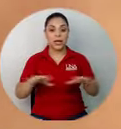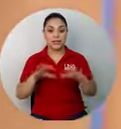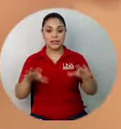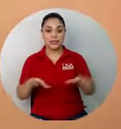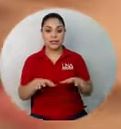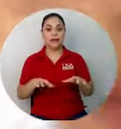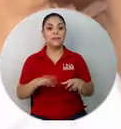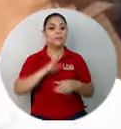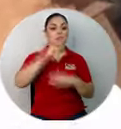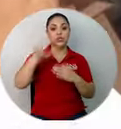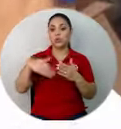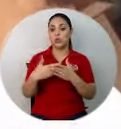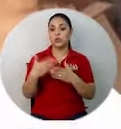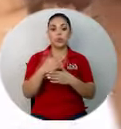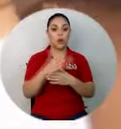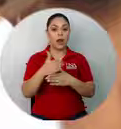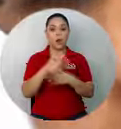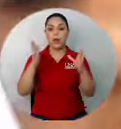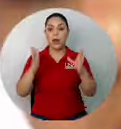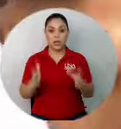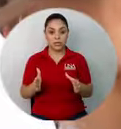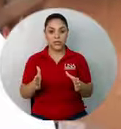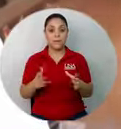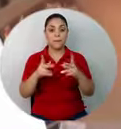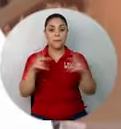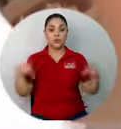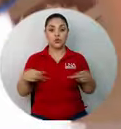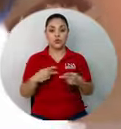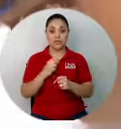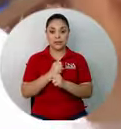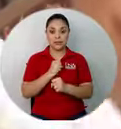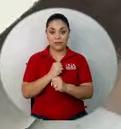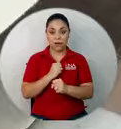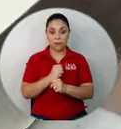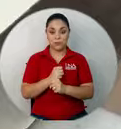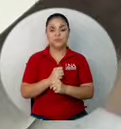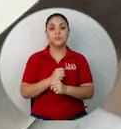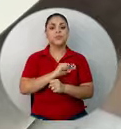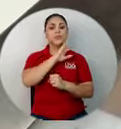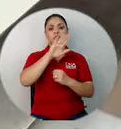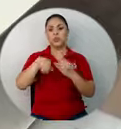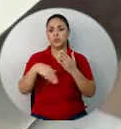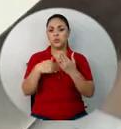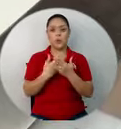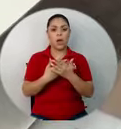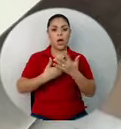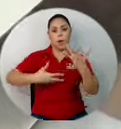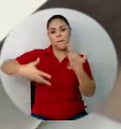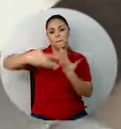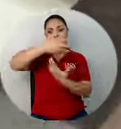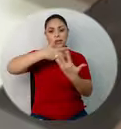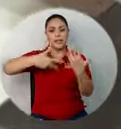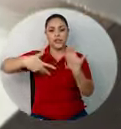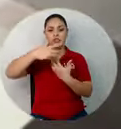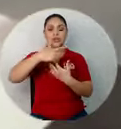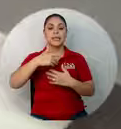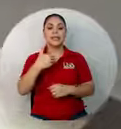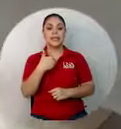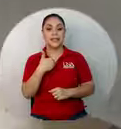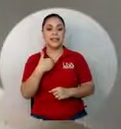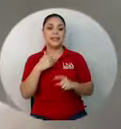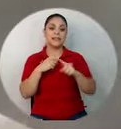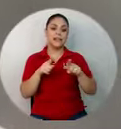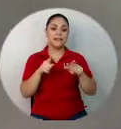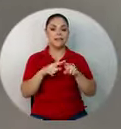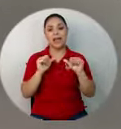de todos los colaboradores en todos sus puestos de trabajo, de toda esa combinación que se da entre las